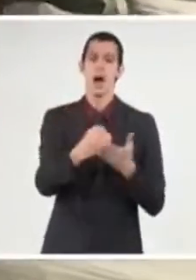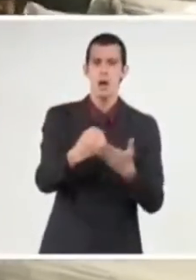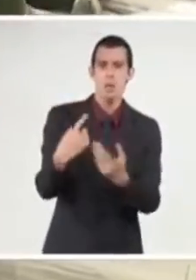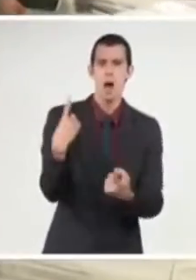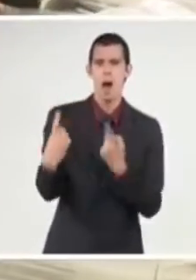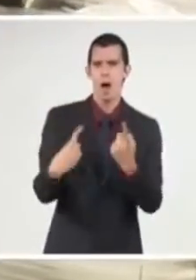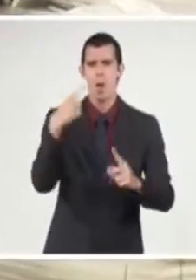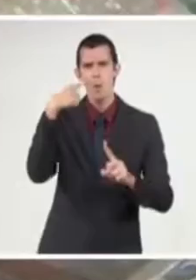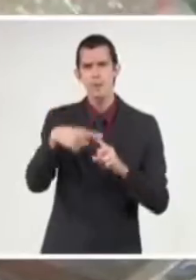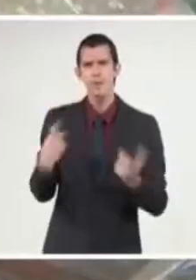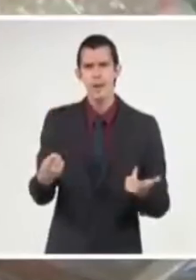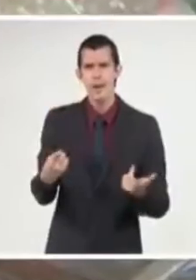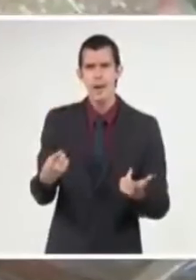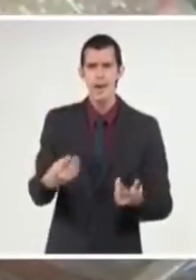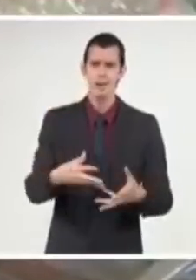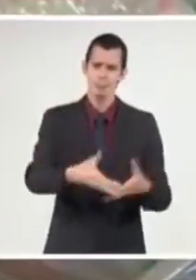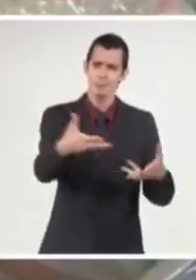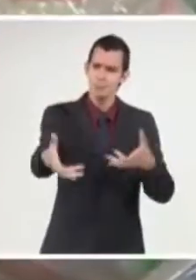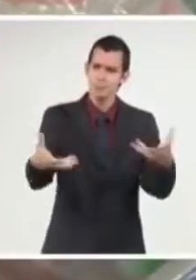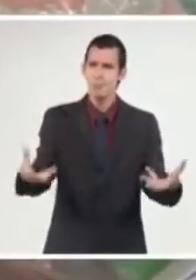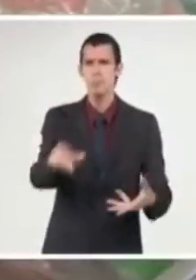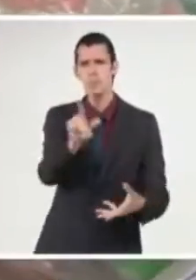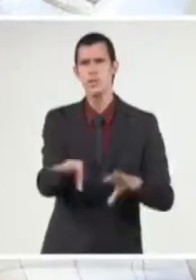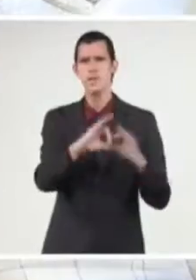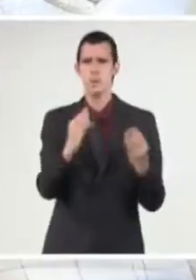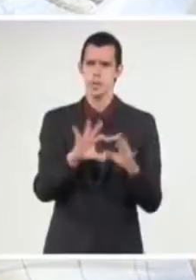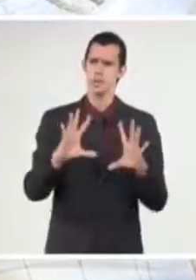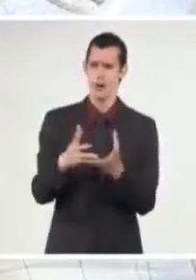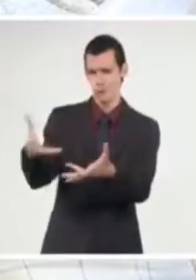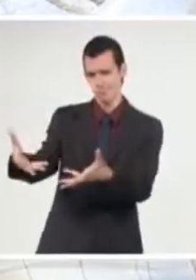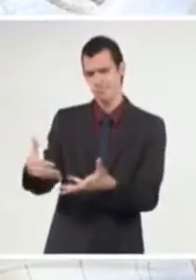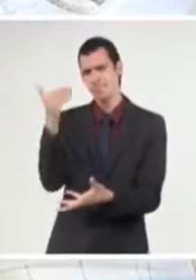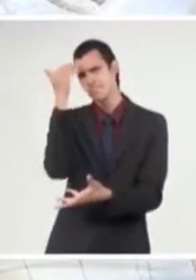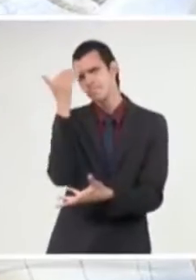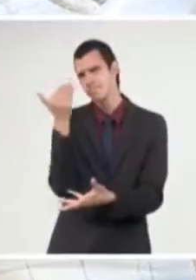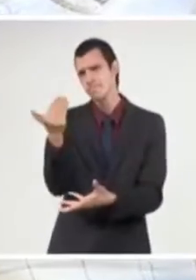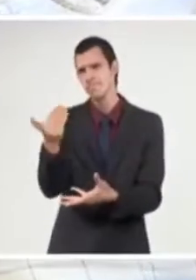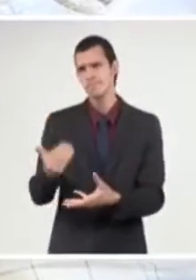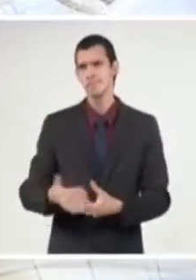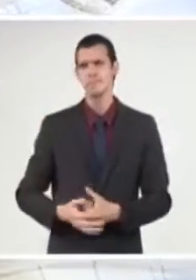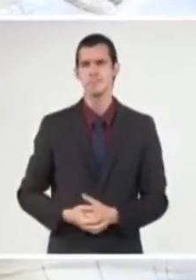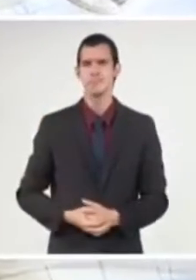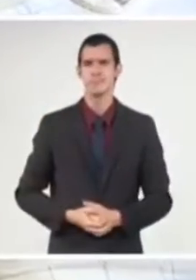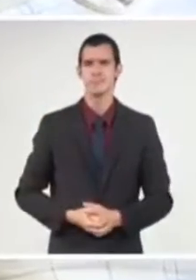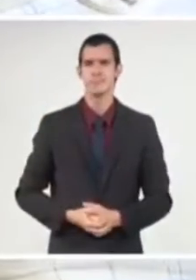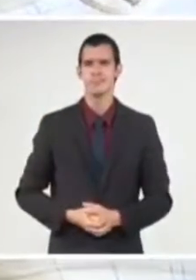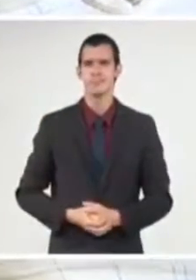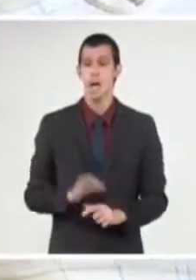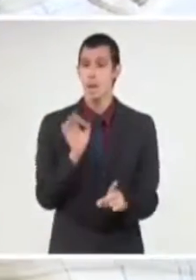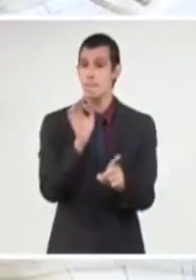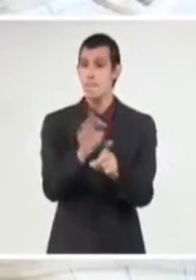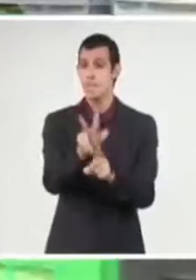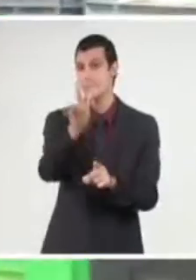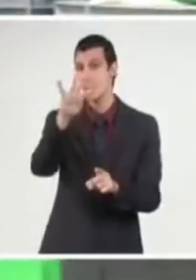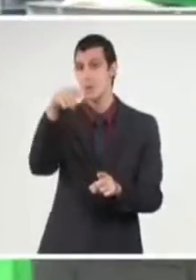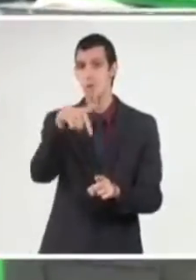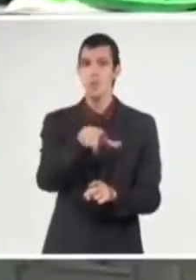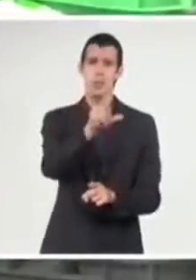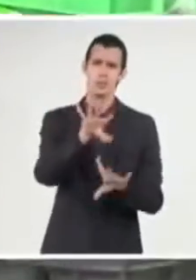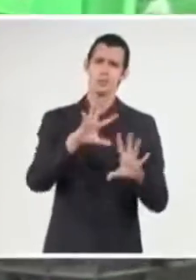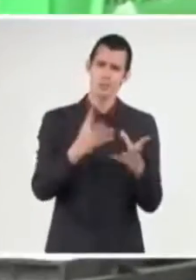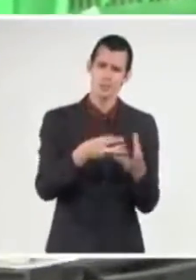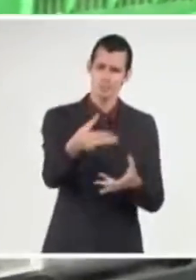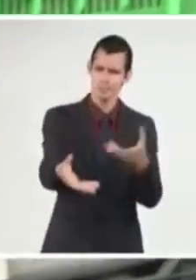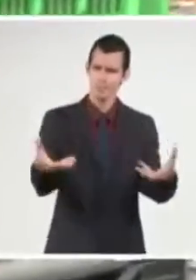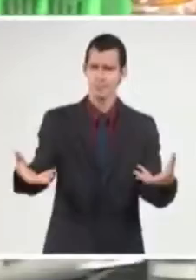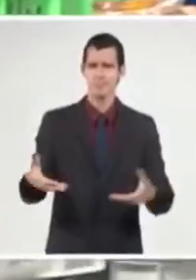que lleguen a los núcleos familiares en óptimas condiciones. La distribución comenzó en la capital desde el día 24 de julio. En un